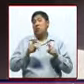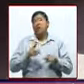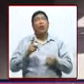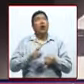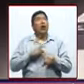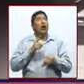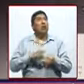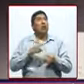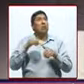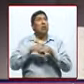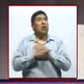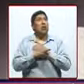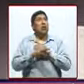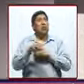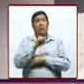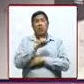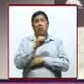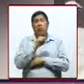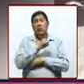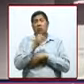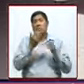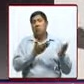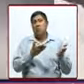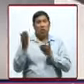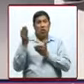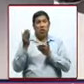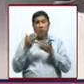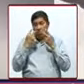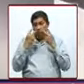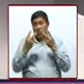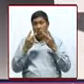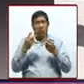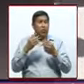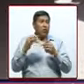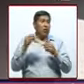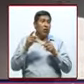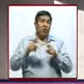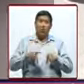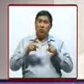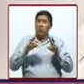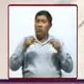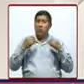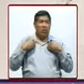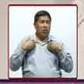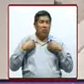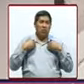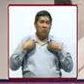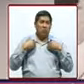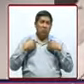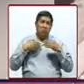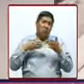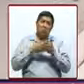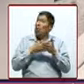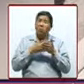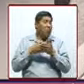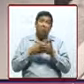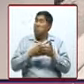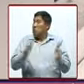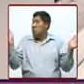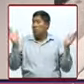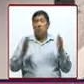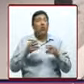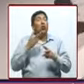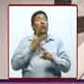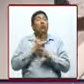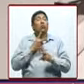veces entran al vehículo, lo encienden y se lo llevan manejando, a veces sí. Lo empujan. Como veíamos, los antisociales no tienen límites y usted tiene que cuidar lo que